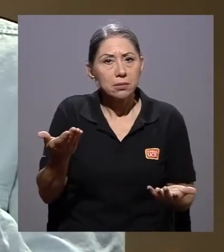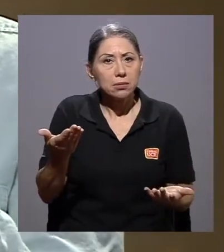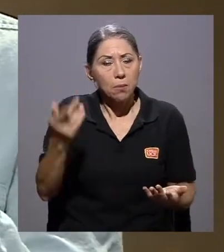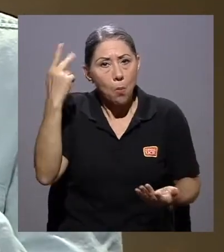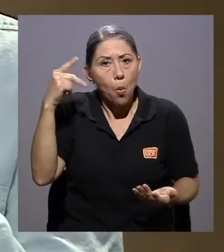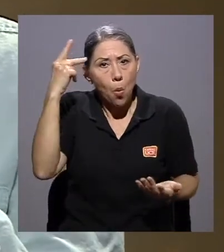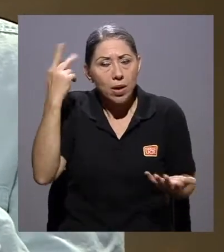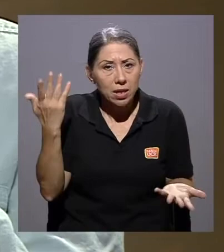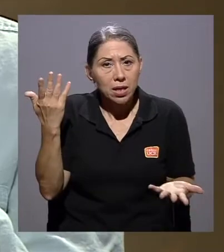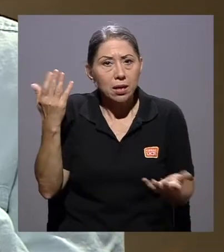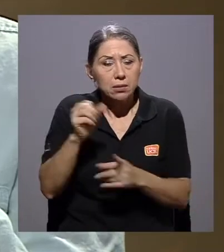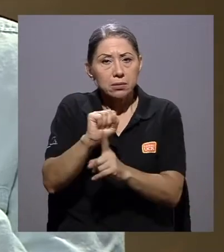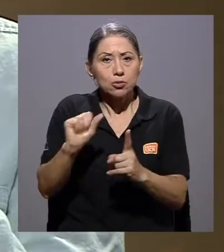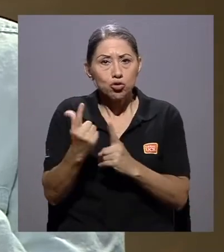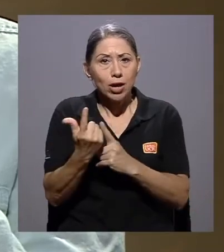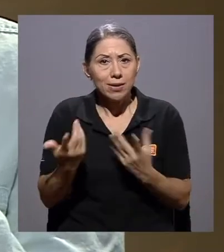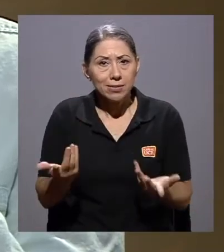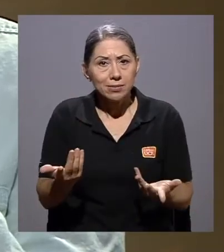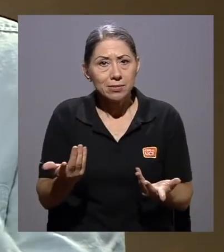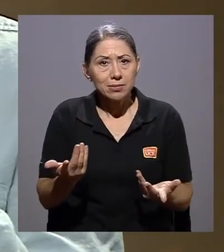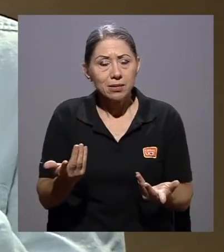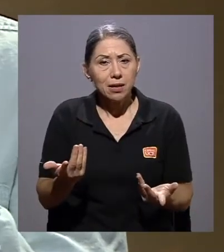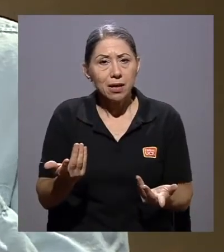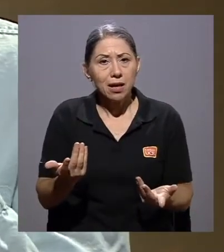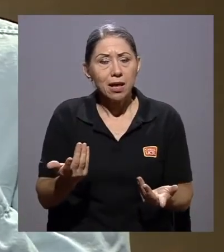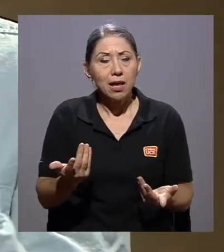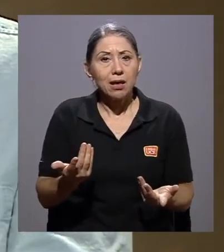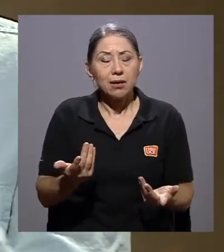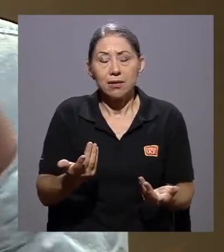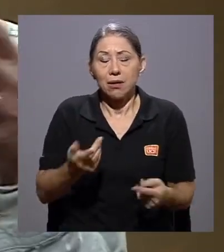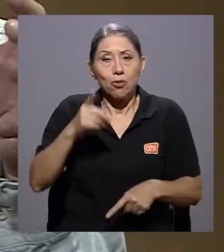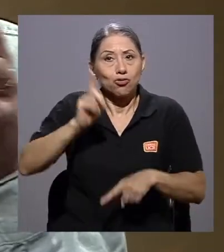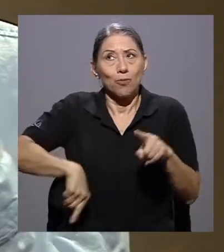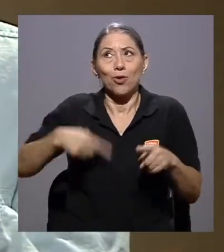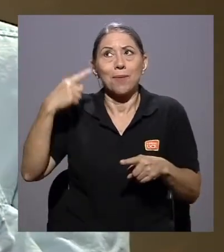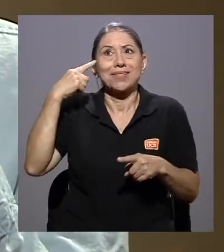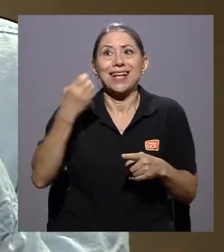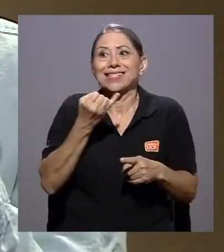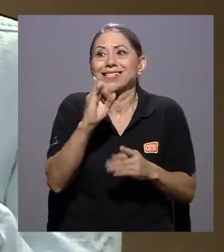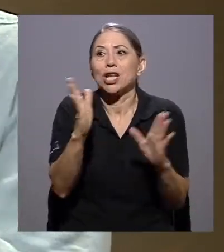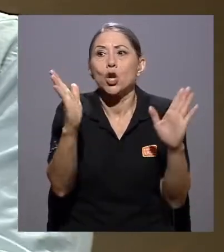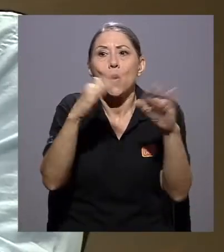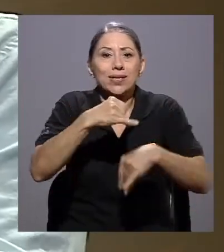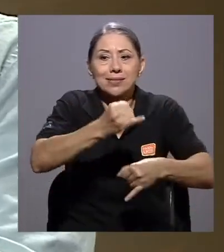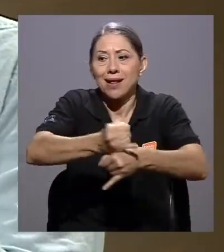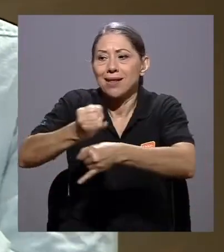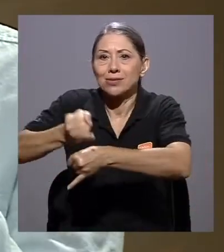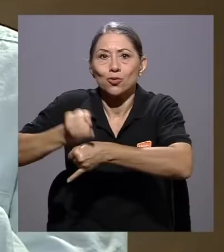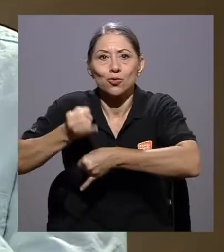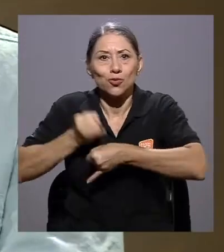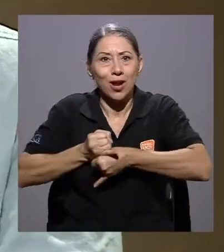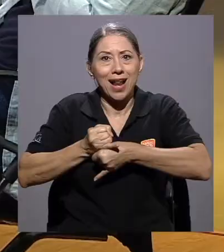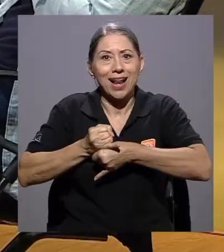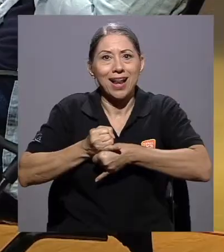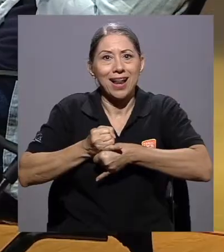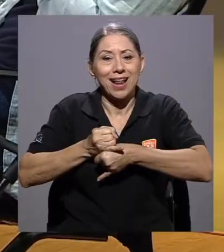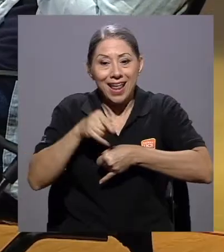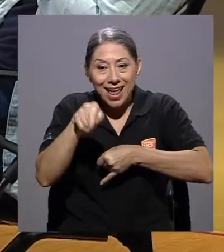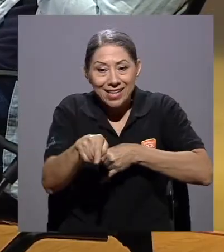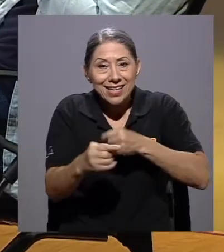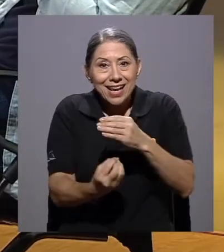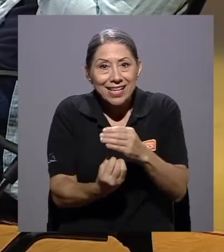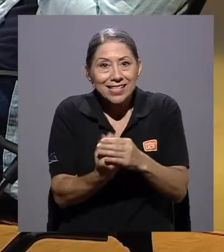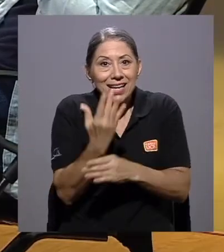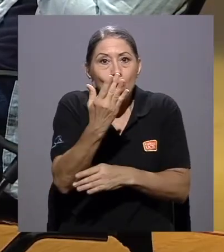políticas y sociales que serían impensables sin la institucionalidad que creamos, sobre todo a partir de la segunda mitad del